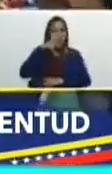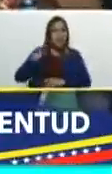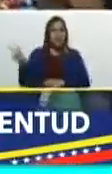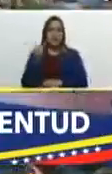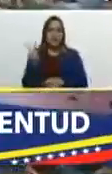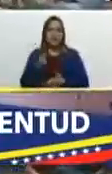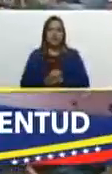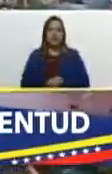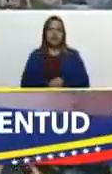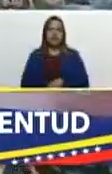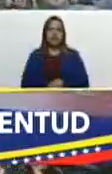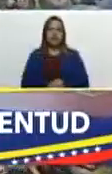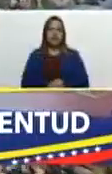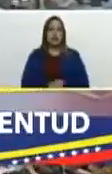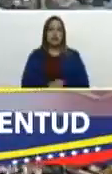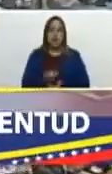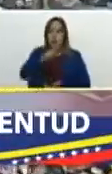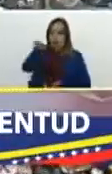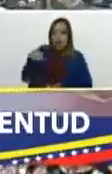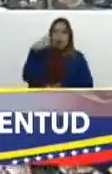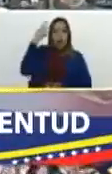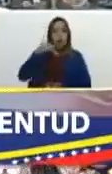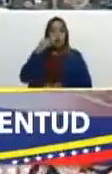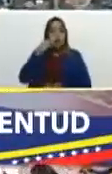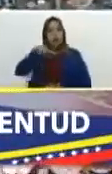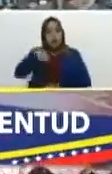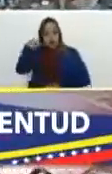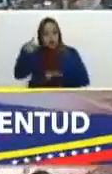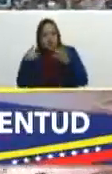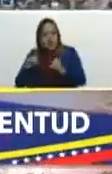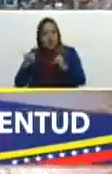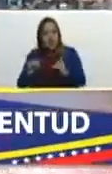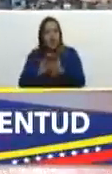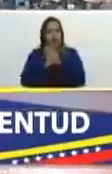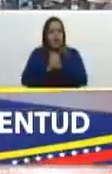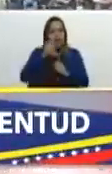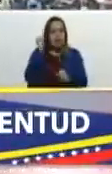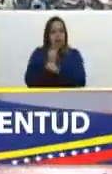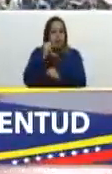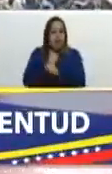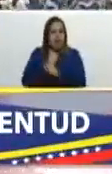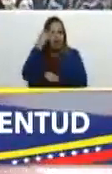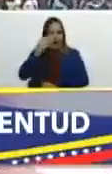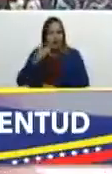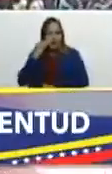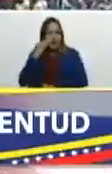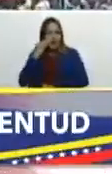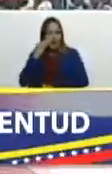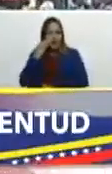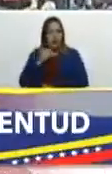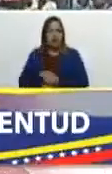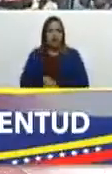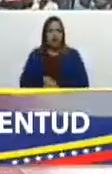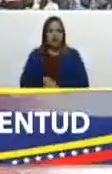Venezuela. Esos muchachos pueden ser tus hijos, compañero trabajador, compañero